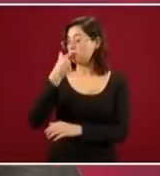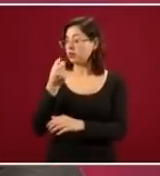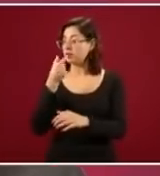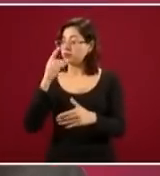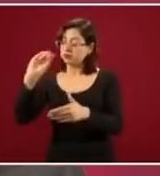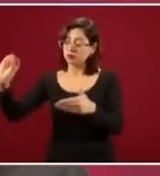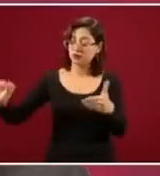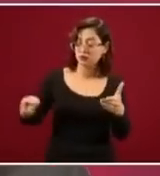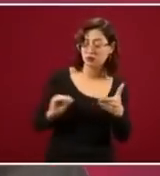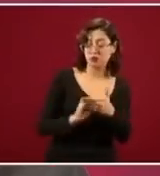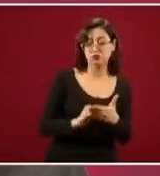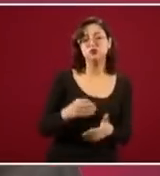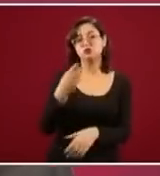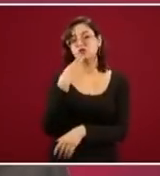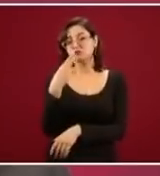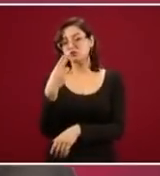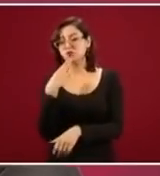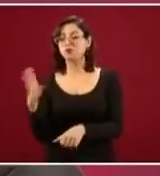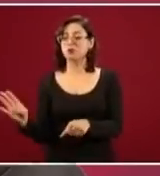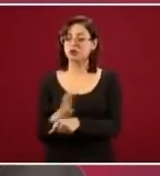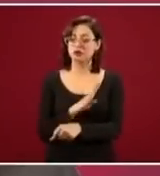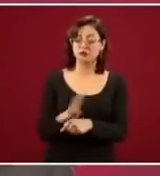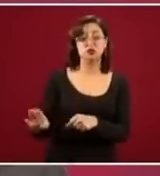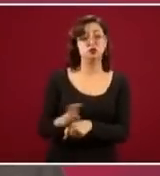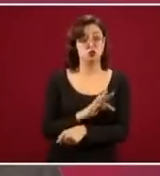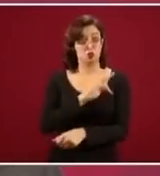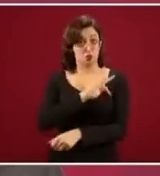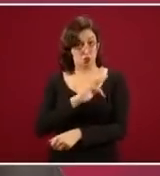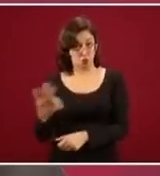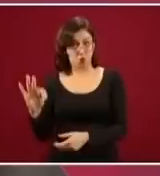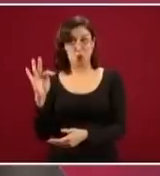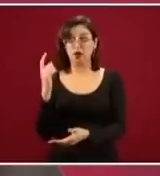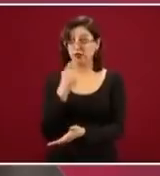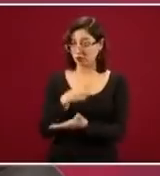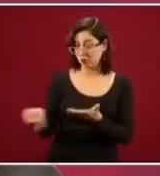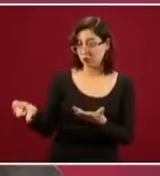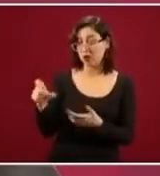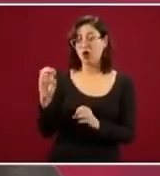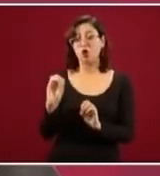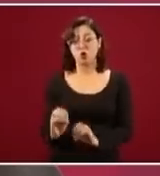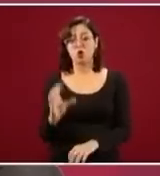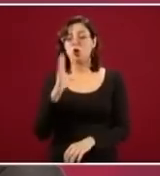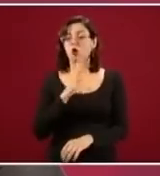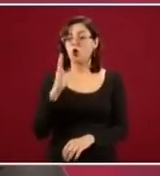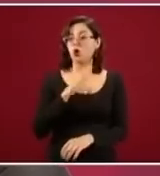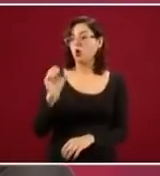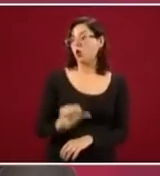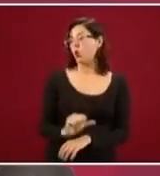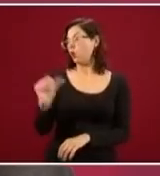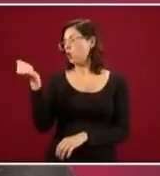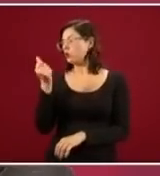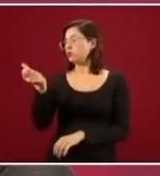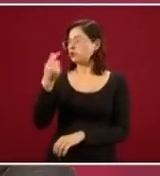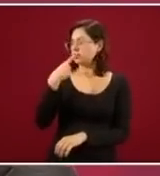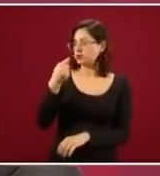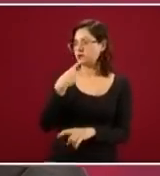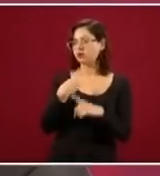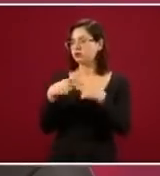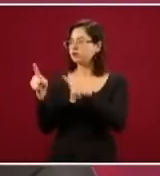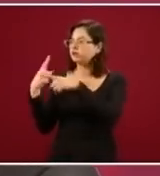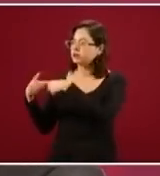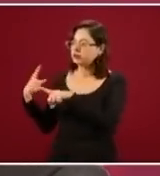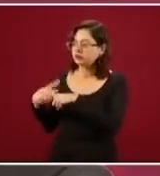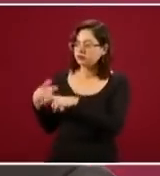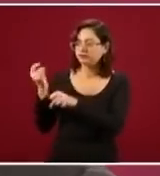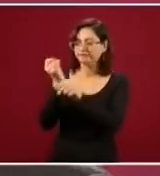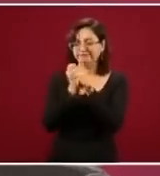beneficios y si es rentable poder comprarlo o pueden existir otros mecanismos de suplirlo. Pero lo que no queremos que